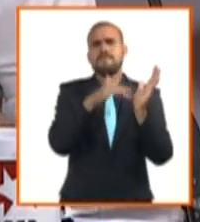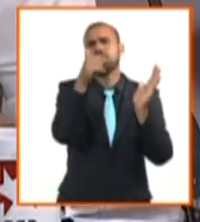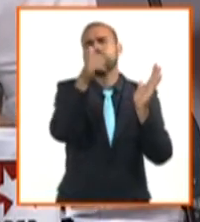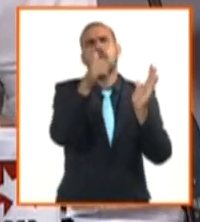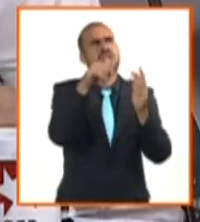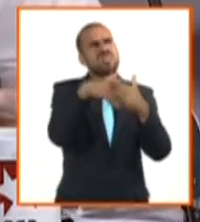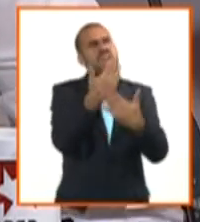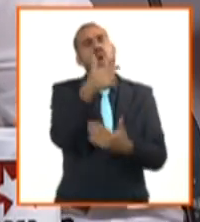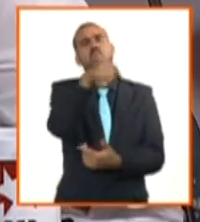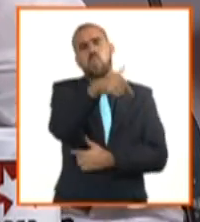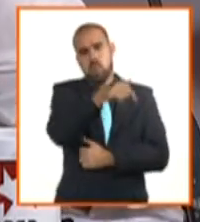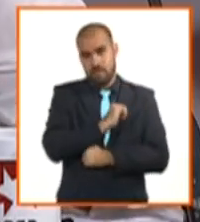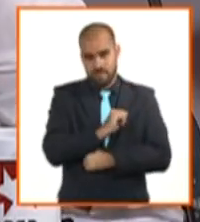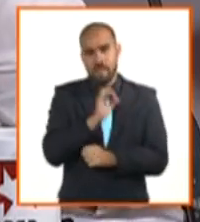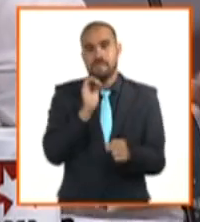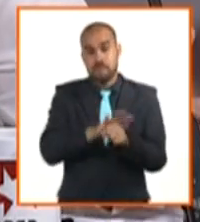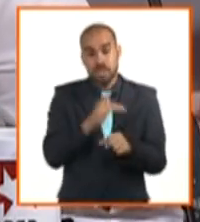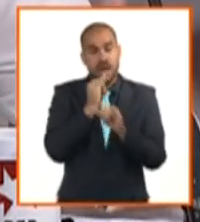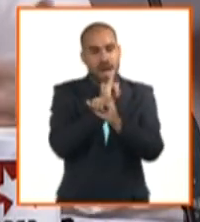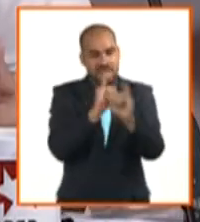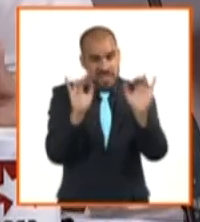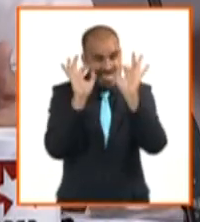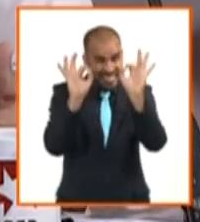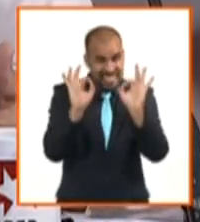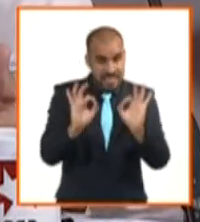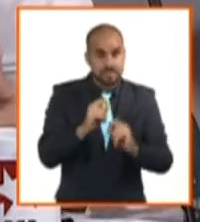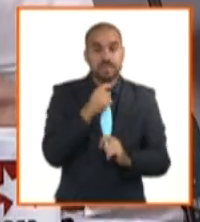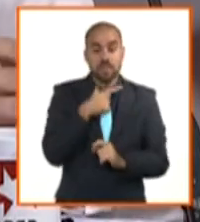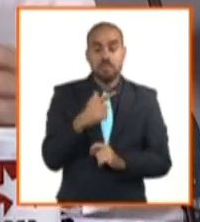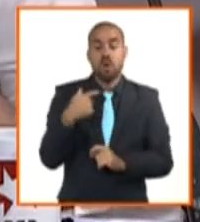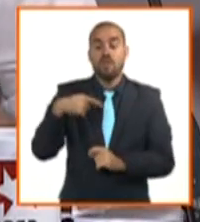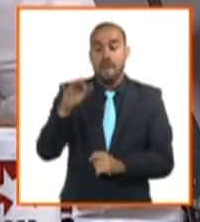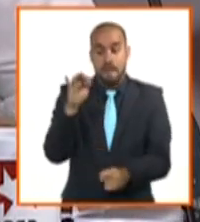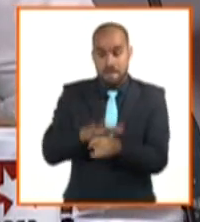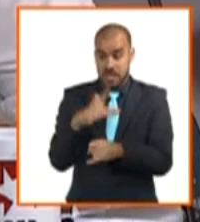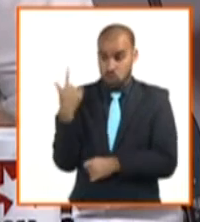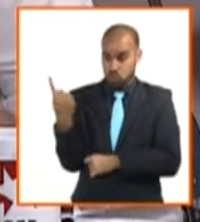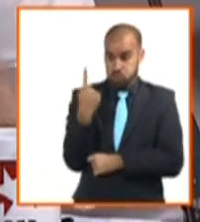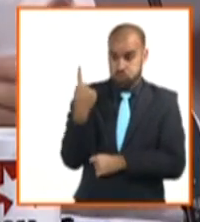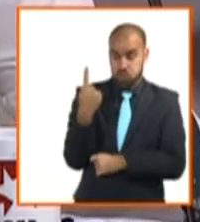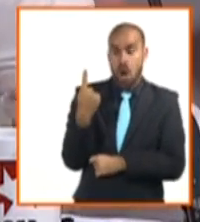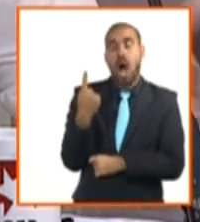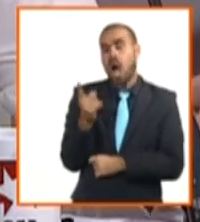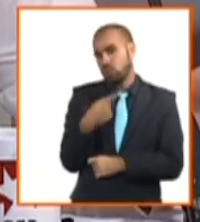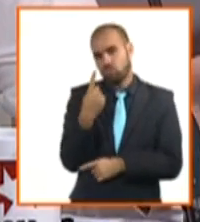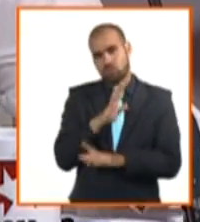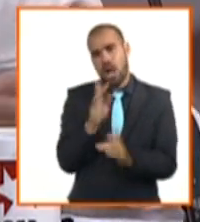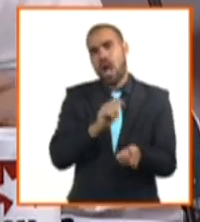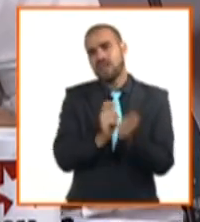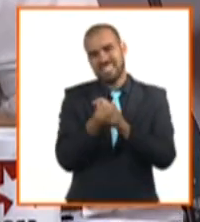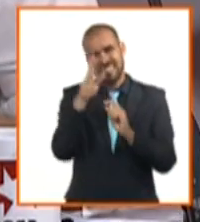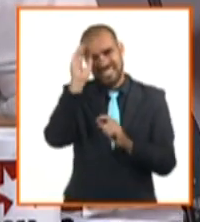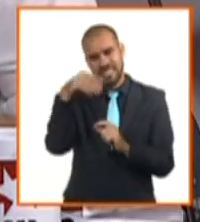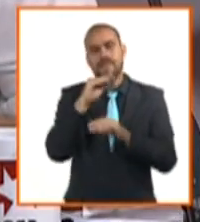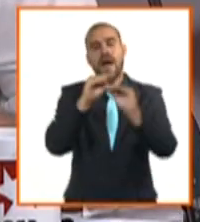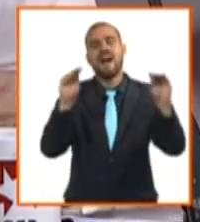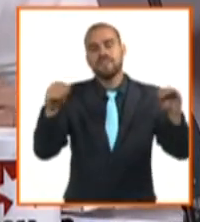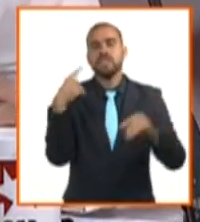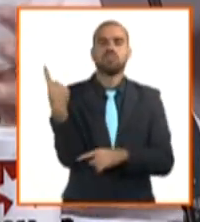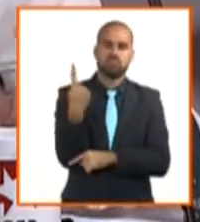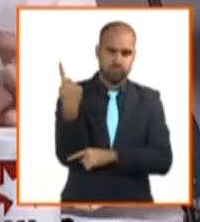y en el momento en que se forme si se forma un ciclón tropical pasamos entonces a los avisos del ciclón tropical que es lo que